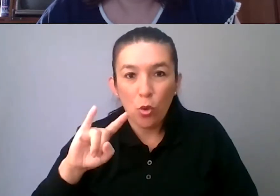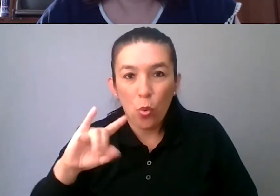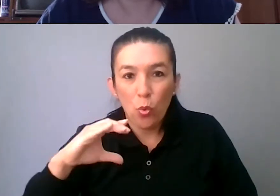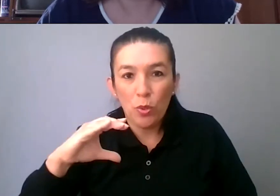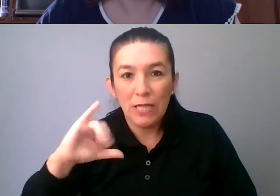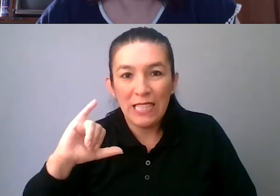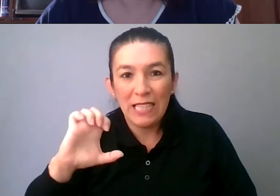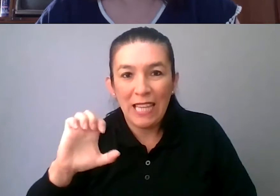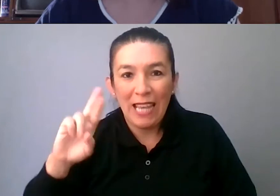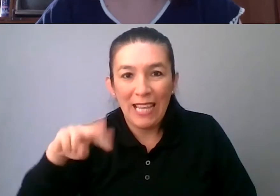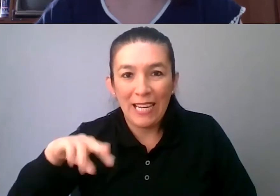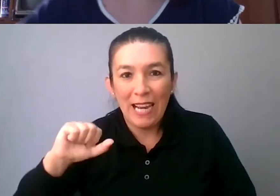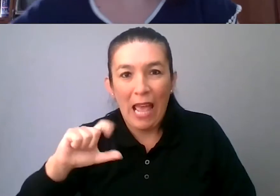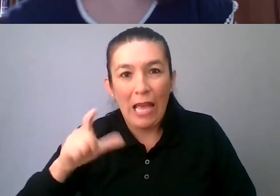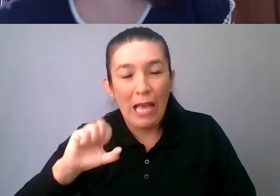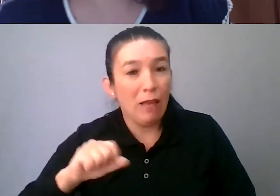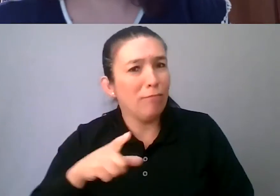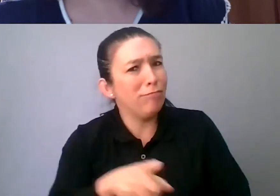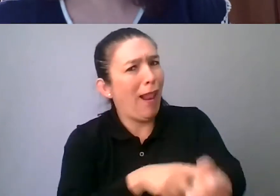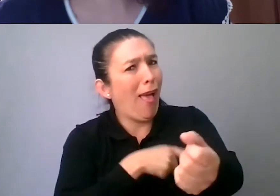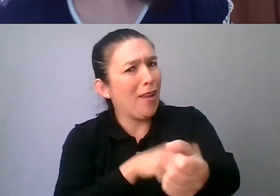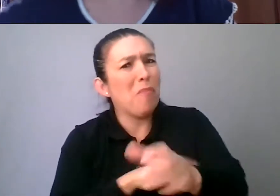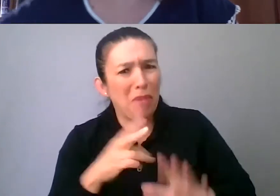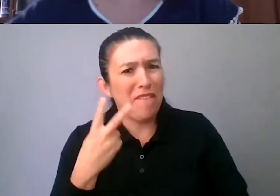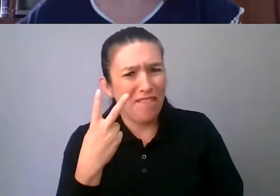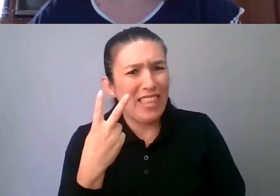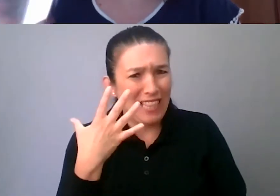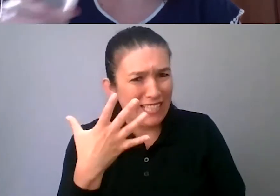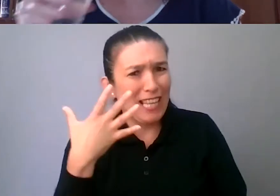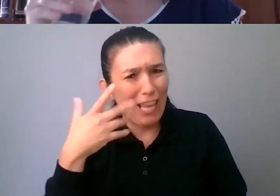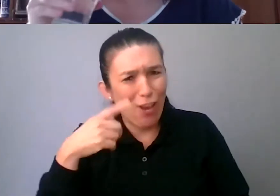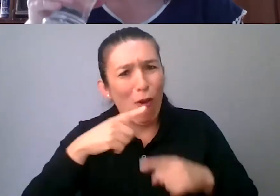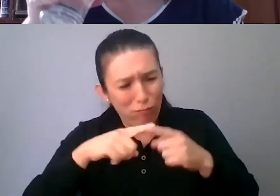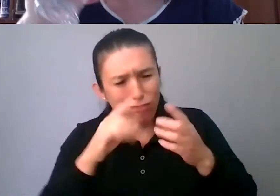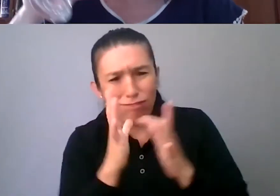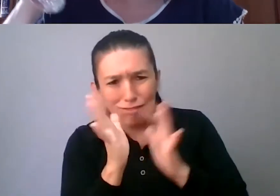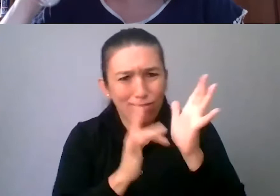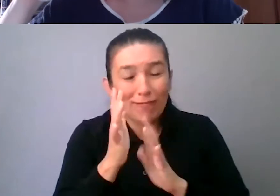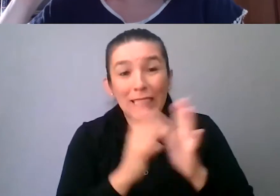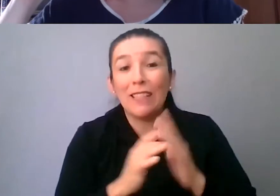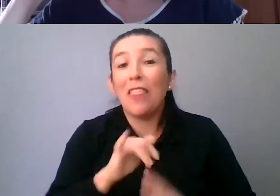entonces les puedo mandar las instrucciones, la puedo dejar disponible para el museo.